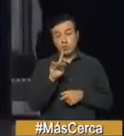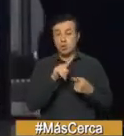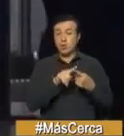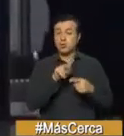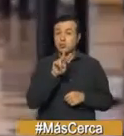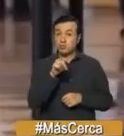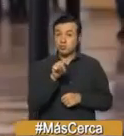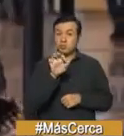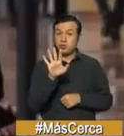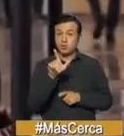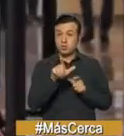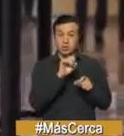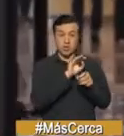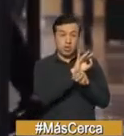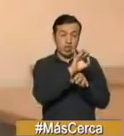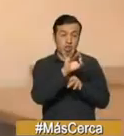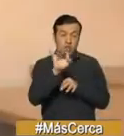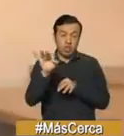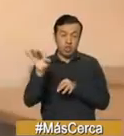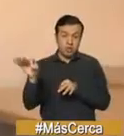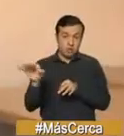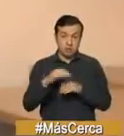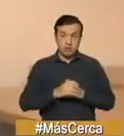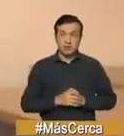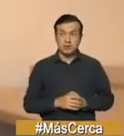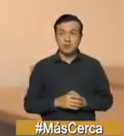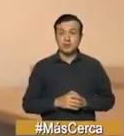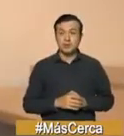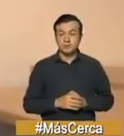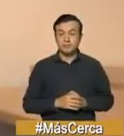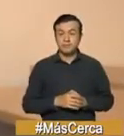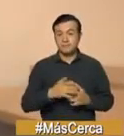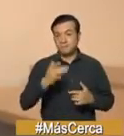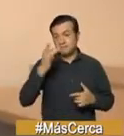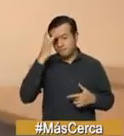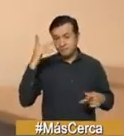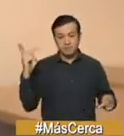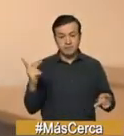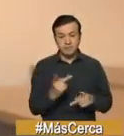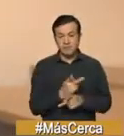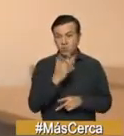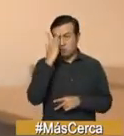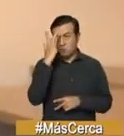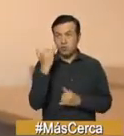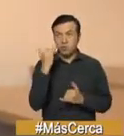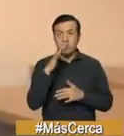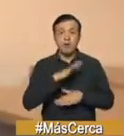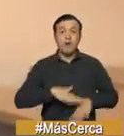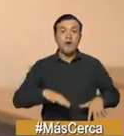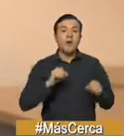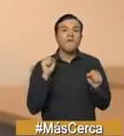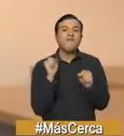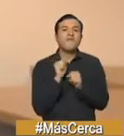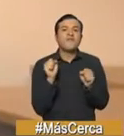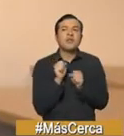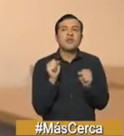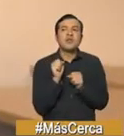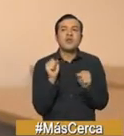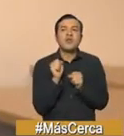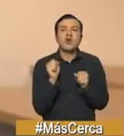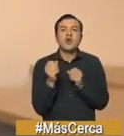2.5 personas los virus se transmiten más porque en la época fría el frío